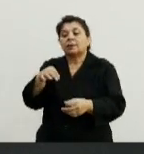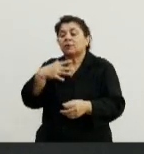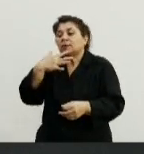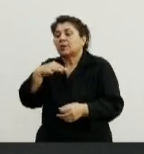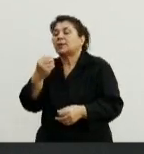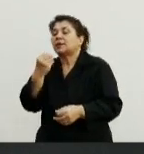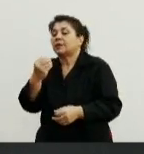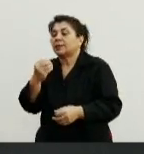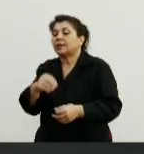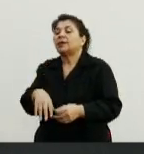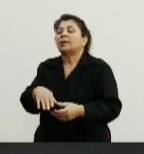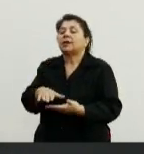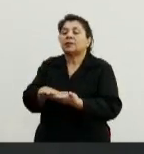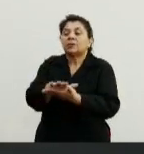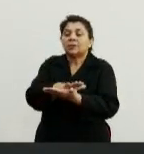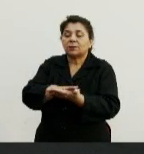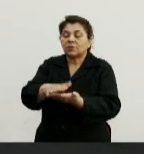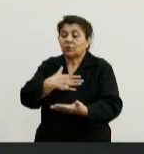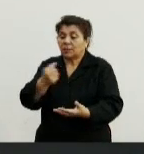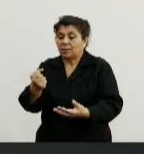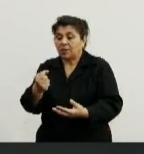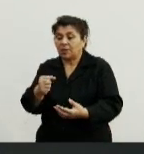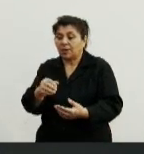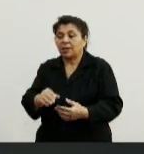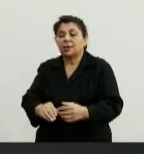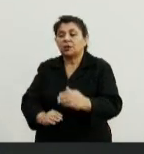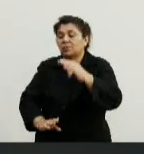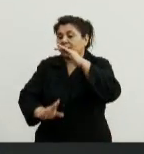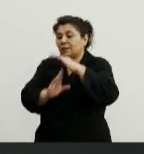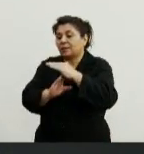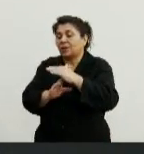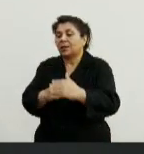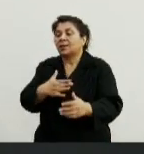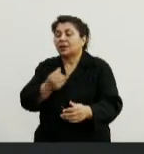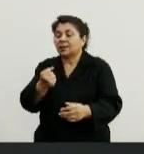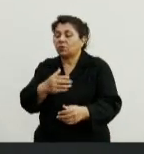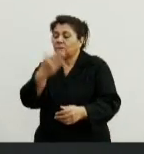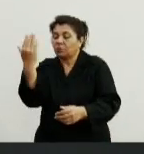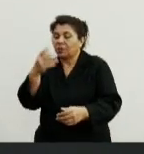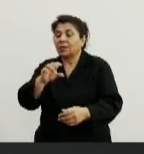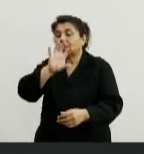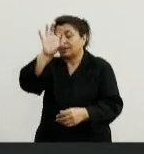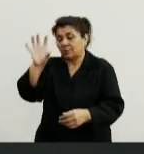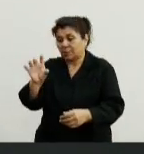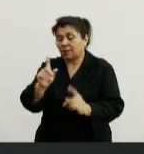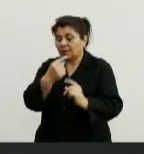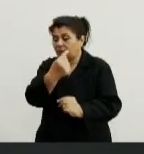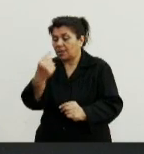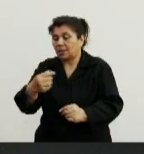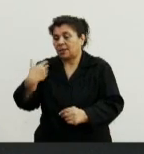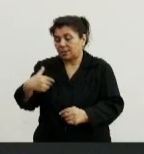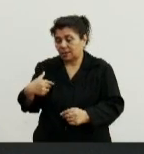emergencia sanitaria que el bien superior que nos debe primar a todos es la salud pública de la provincia y de cada argentino